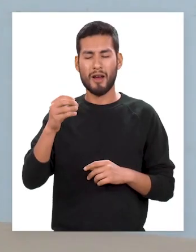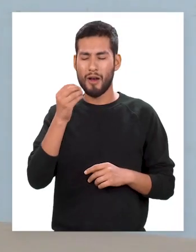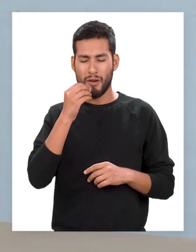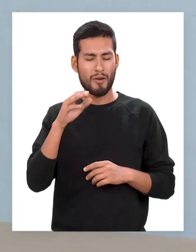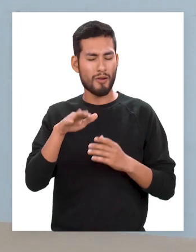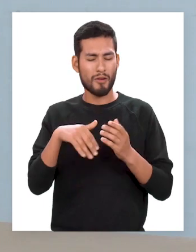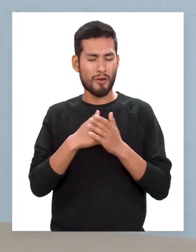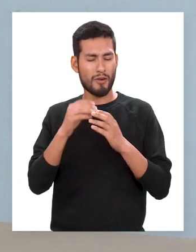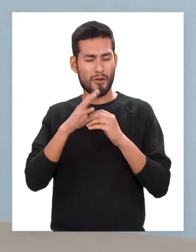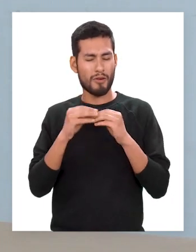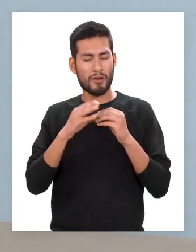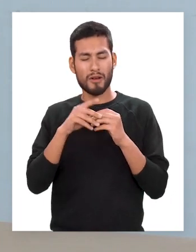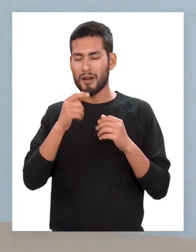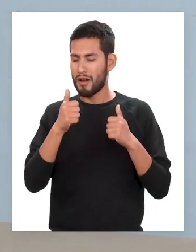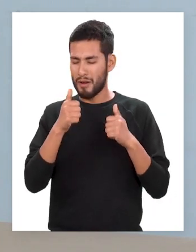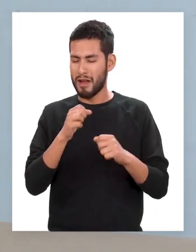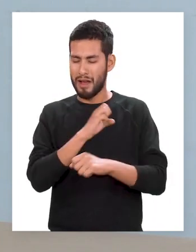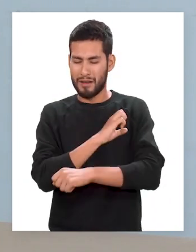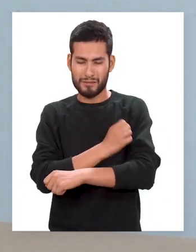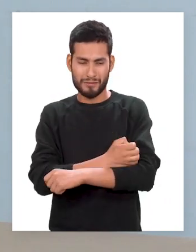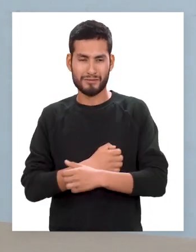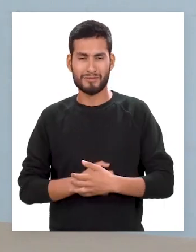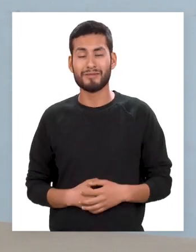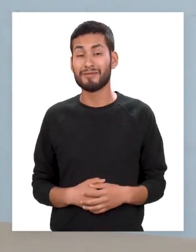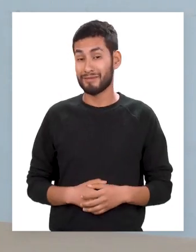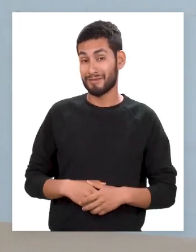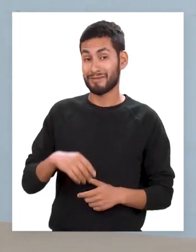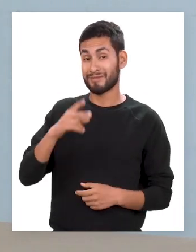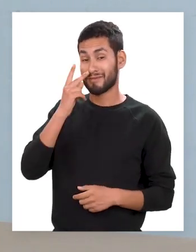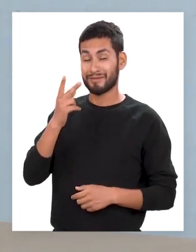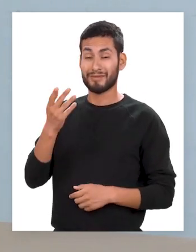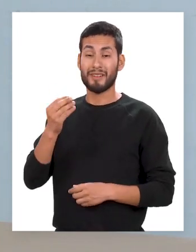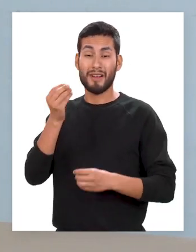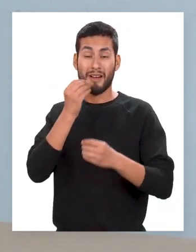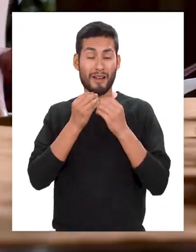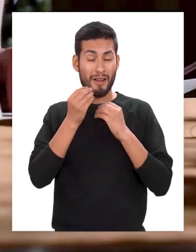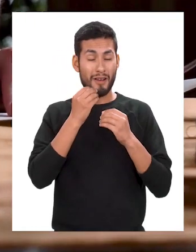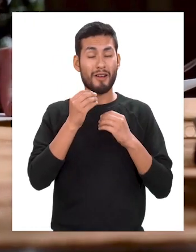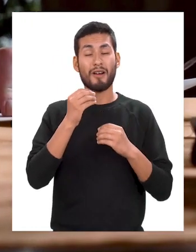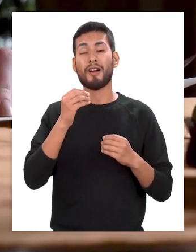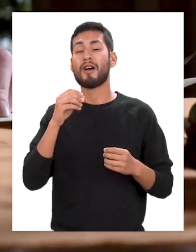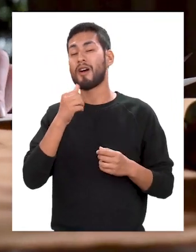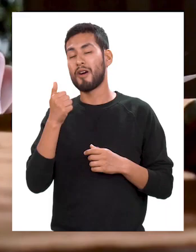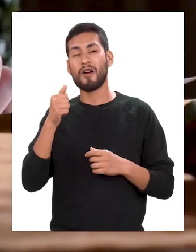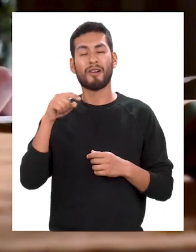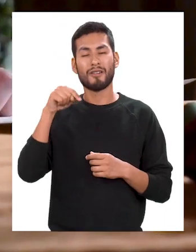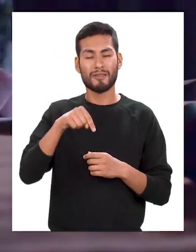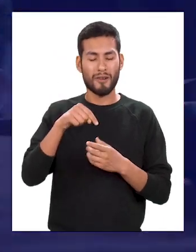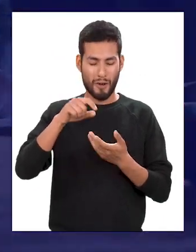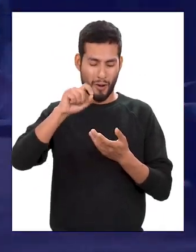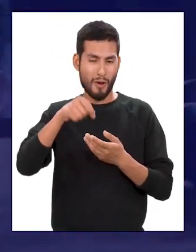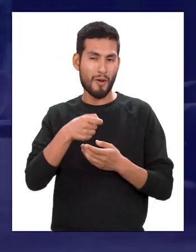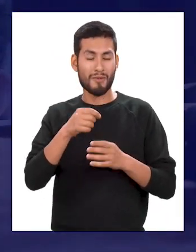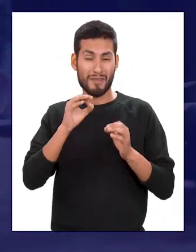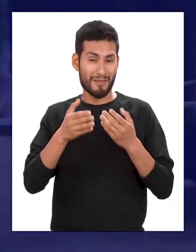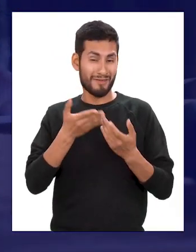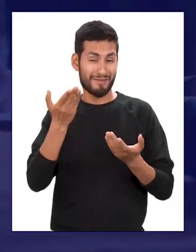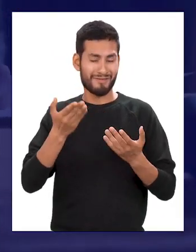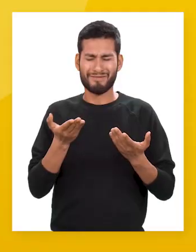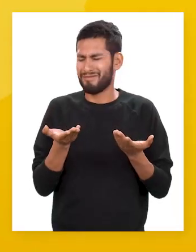ojalá Andrea coma toda su fruta para que esté con más energía. ¿Lo ven? Coma y coma. Fácil,